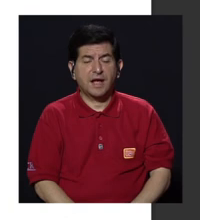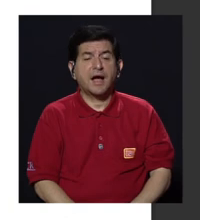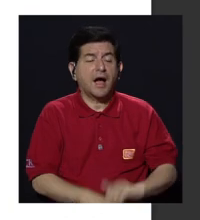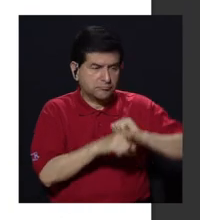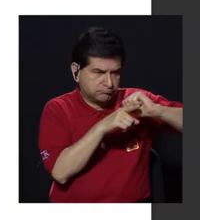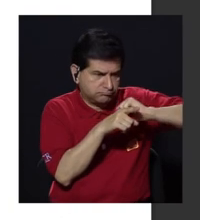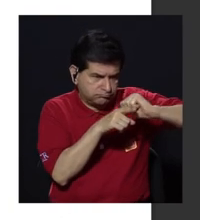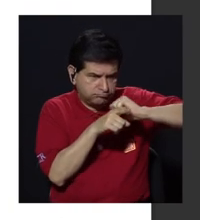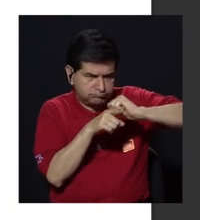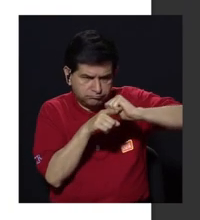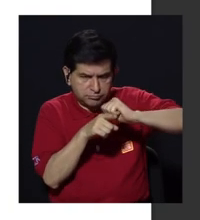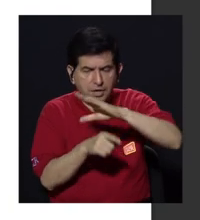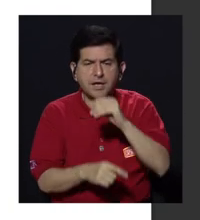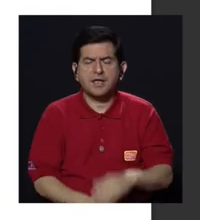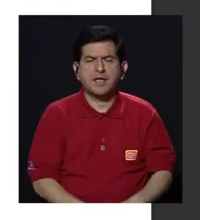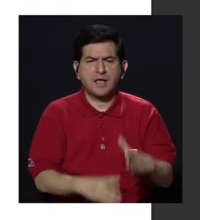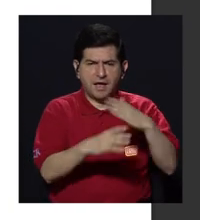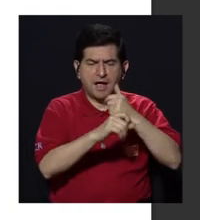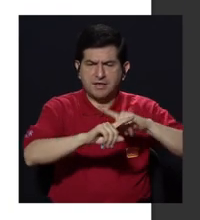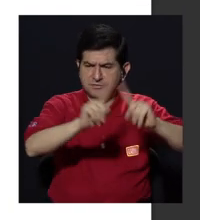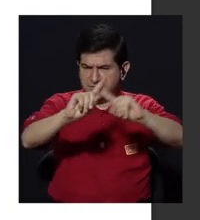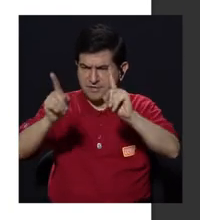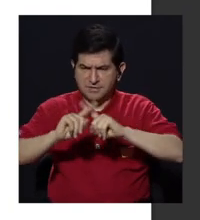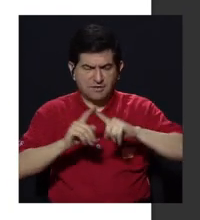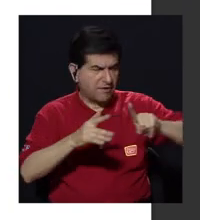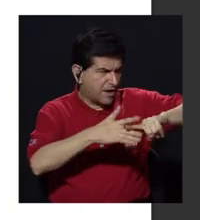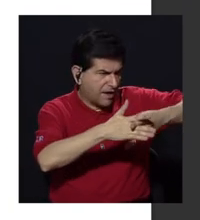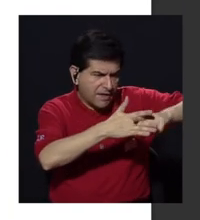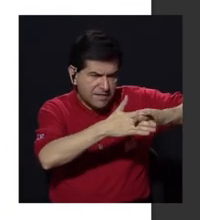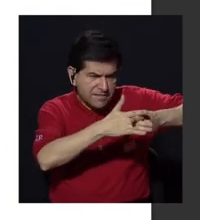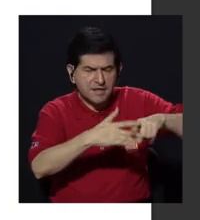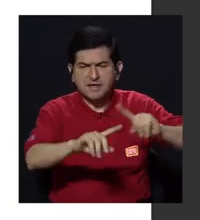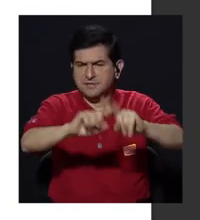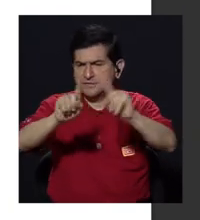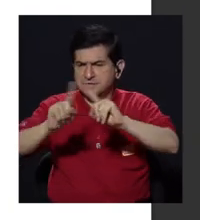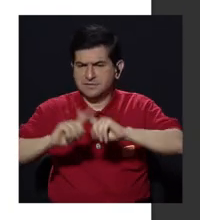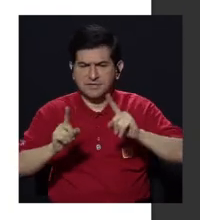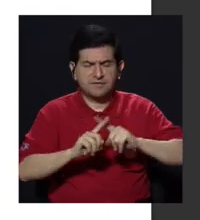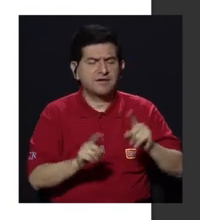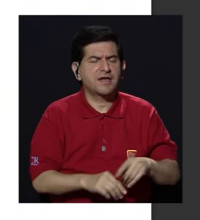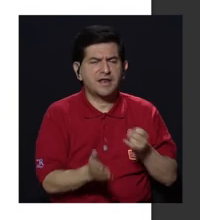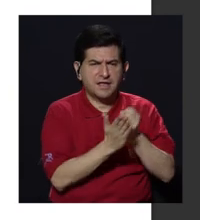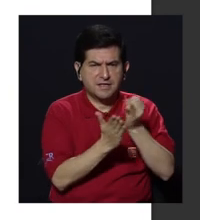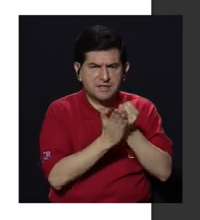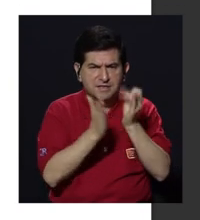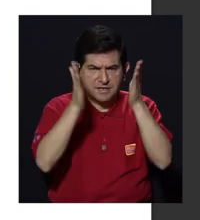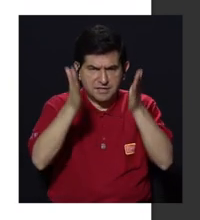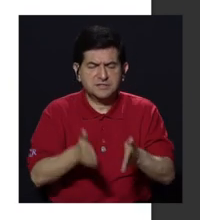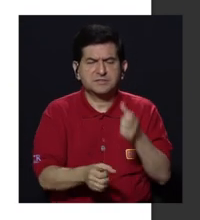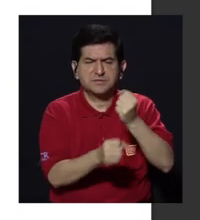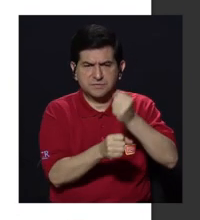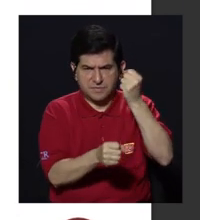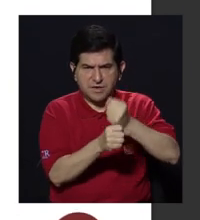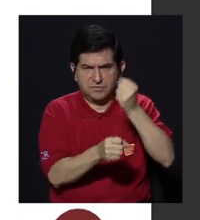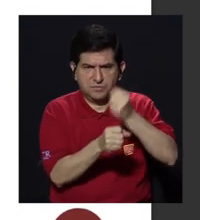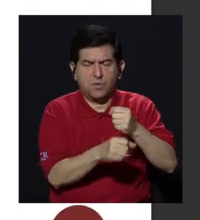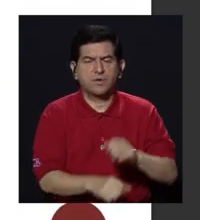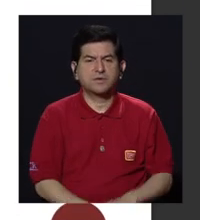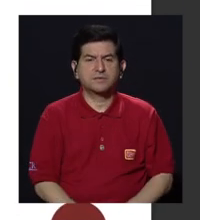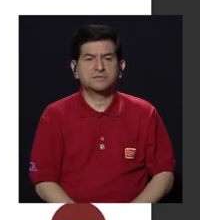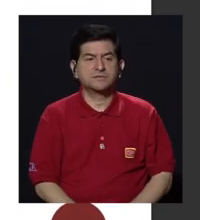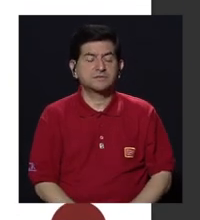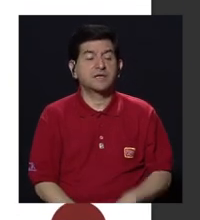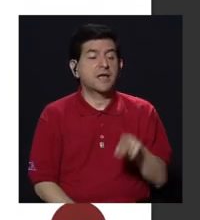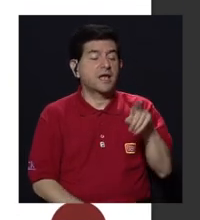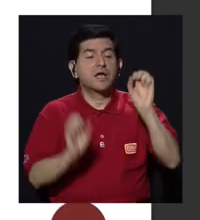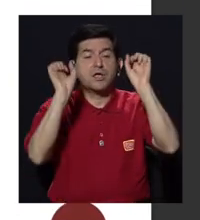se capacitó y se elaboraron una serie de herramientas a una serie de inspectores de trabajo e inspectoras para